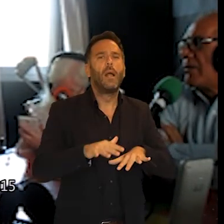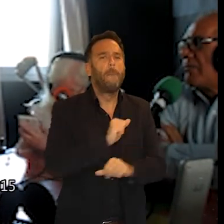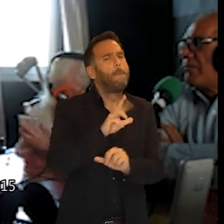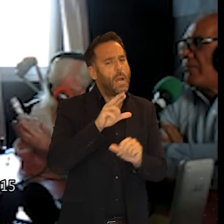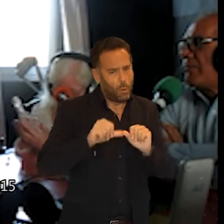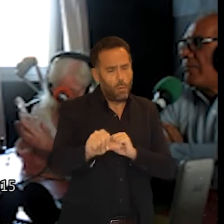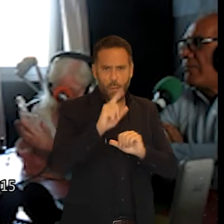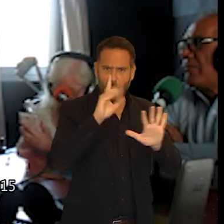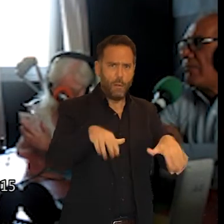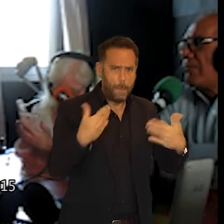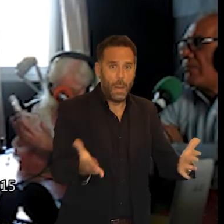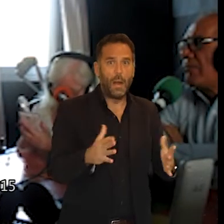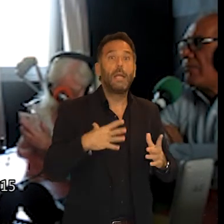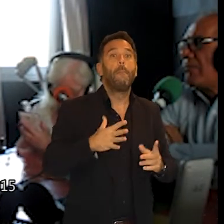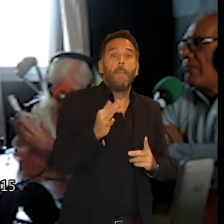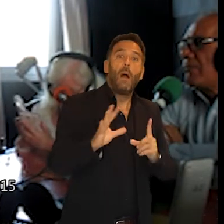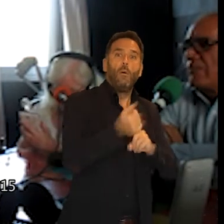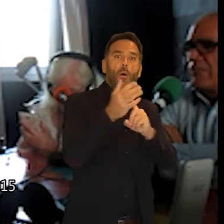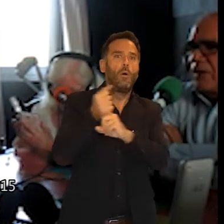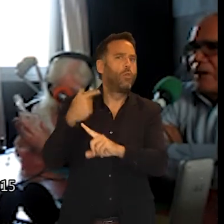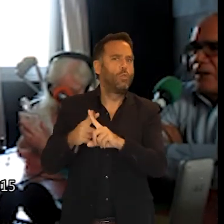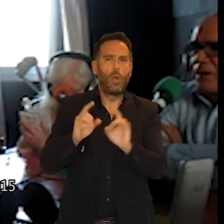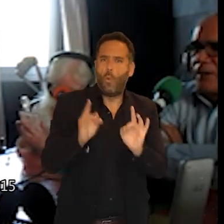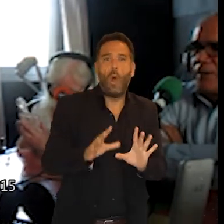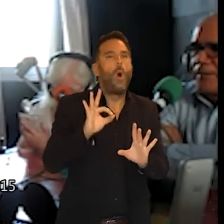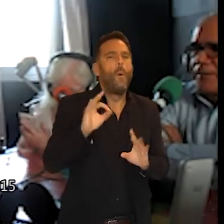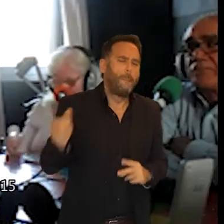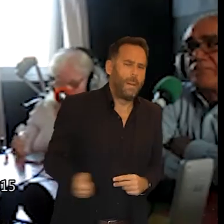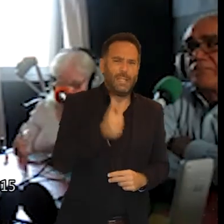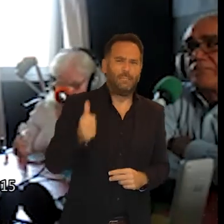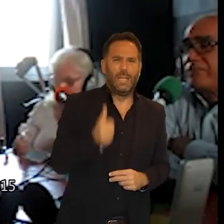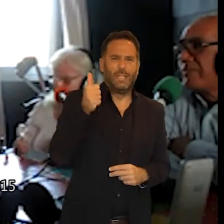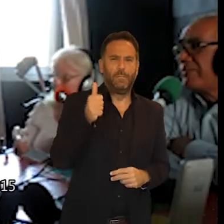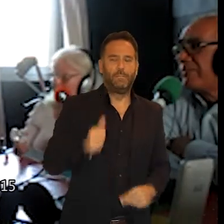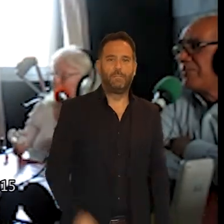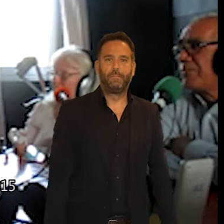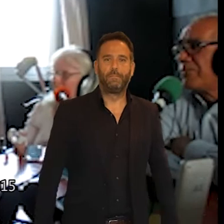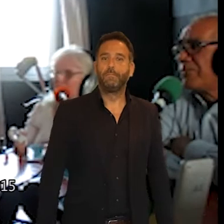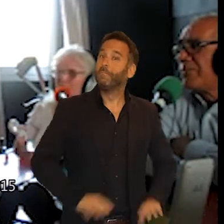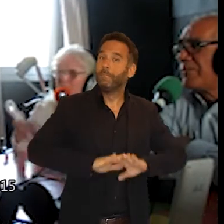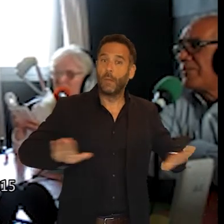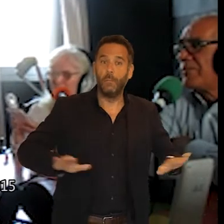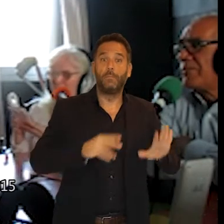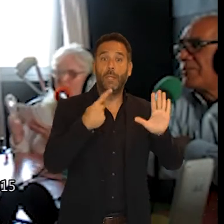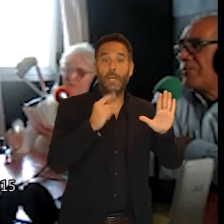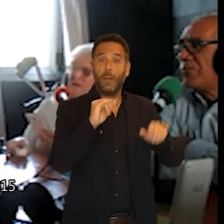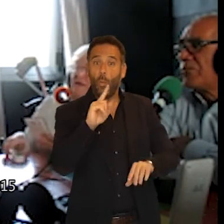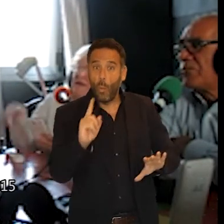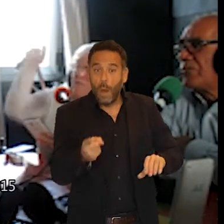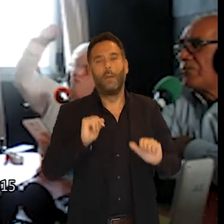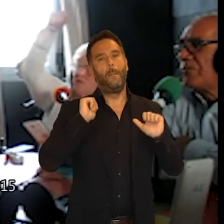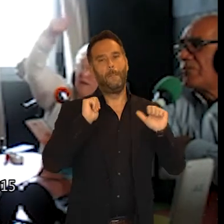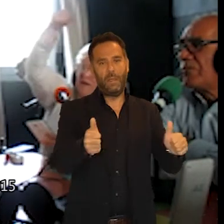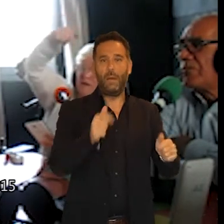y consiguiendo tantos frutos como se han conseguido hasta ahora. O muchos más todavía. Comenzamos a las 6 y 14 minutos nuestro tiempo